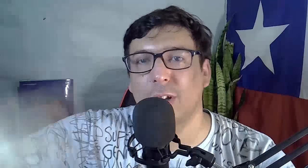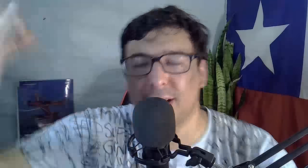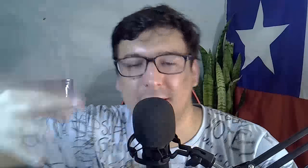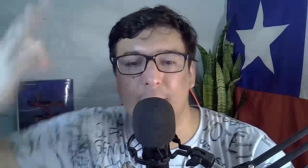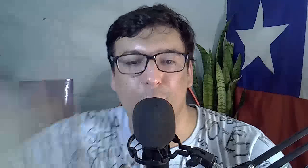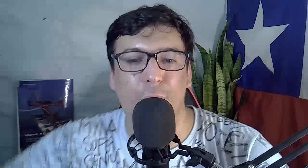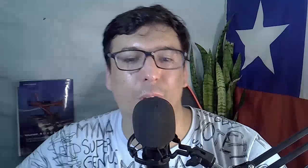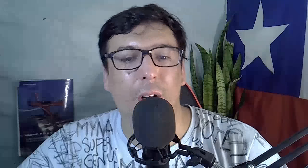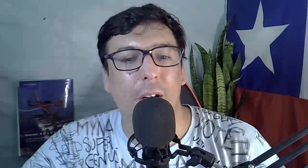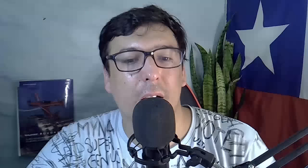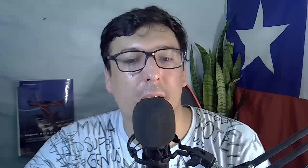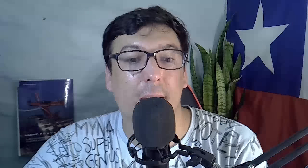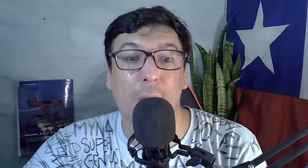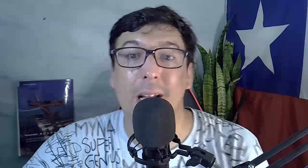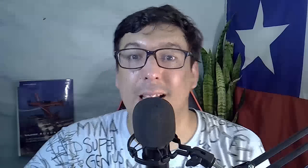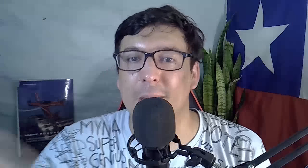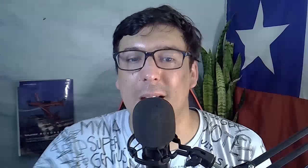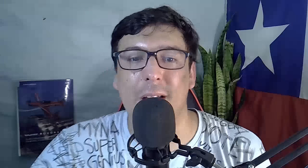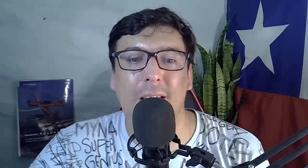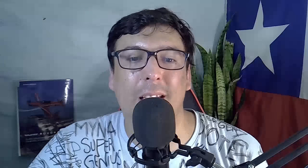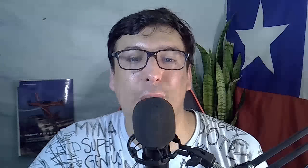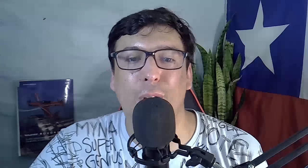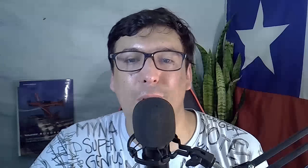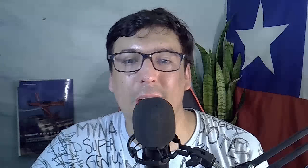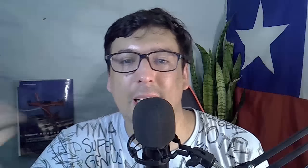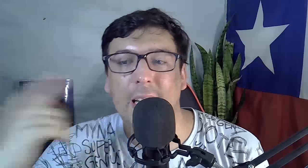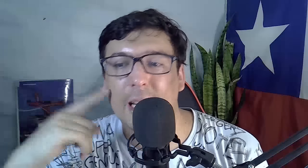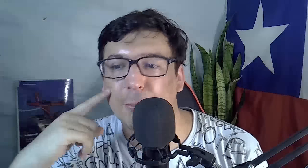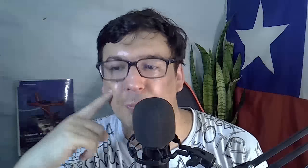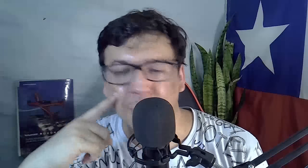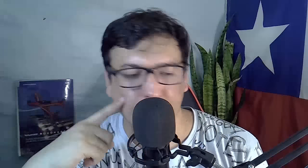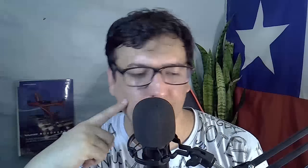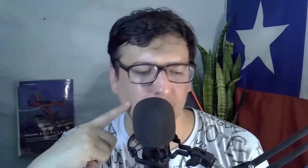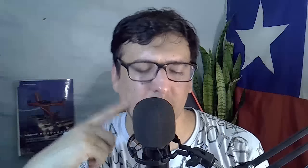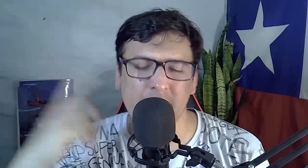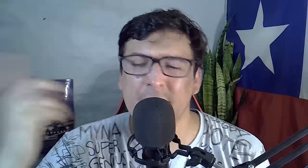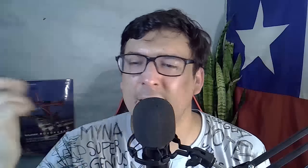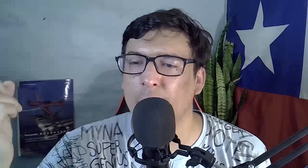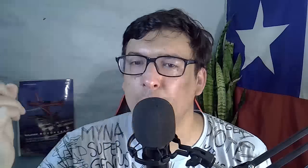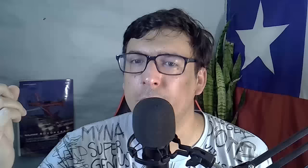mejor cereza del mundo. Igual también había entendido el otro día que